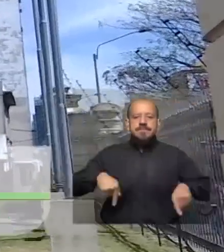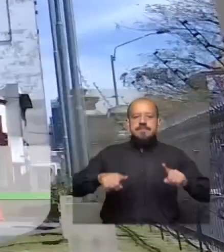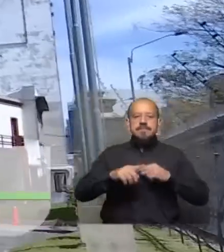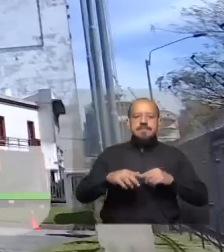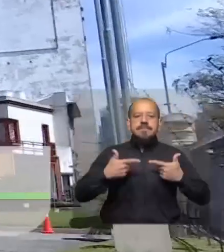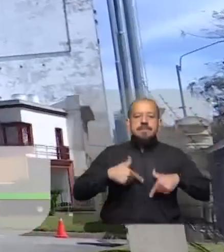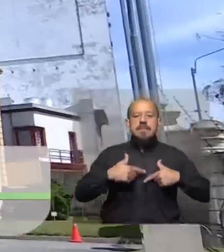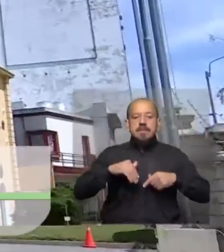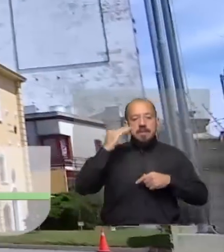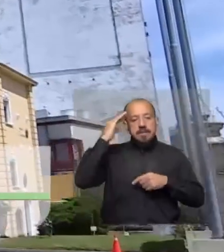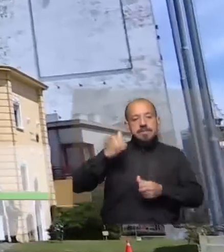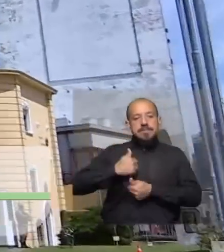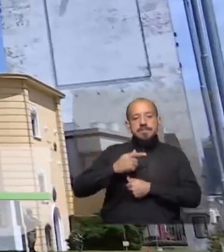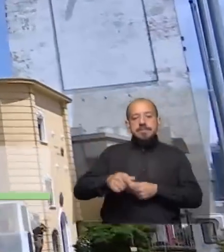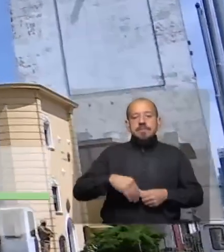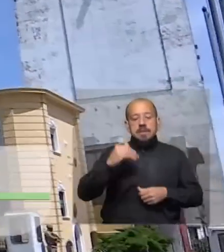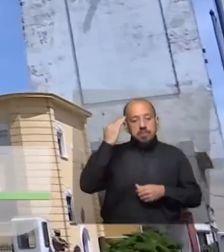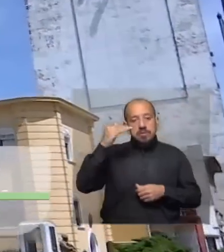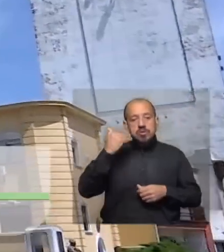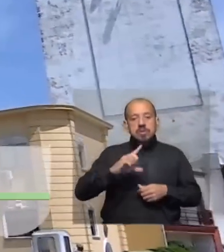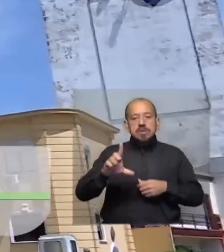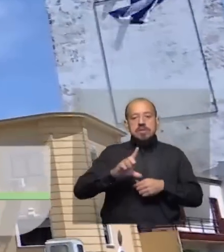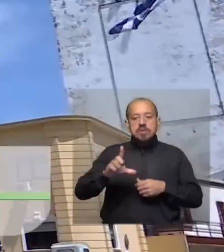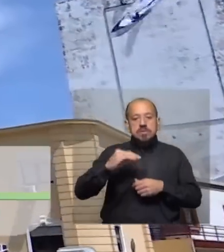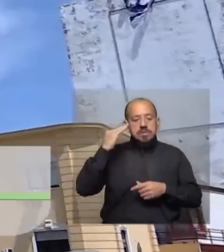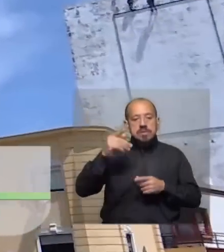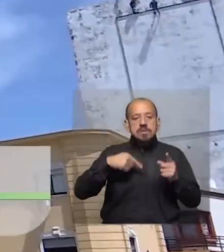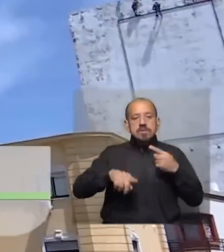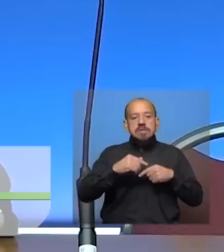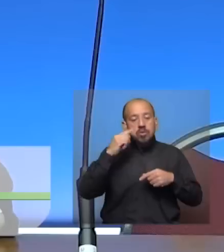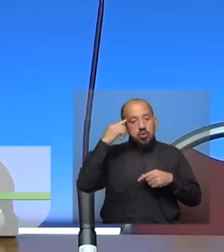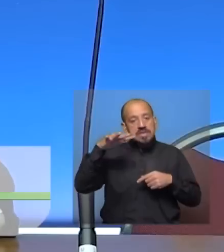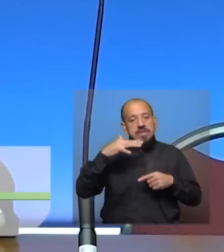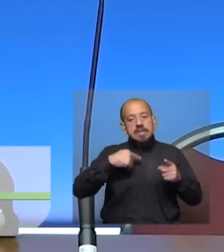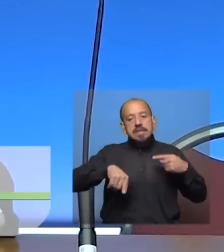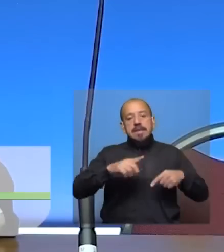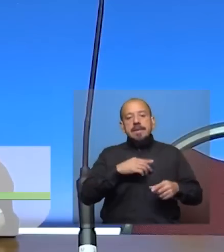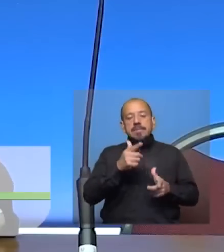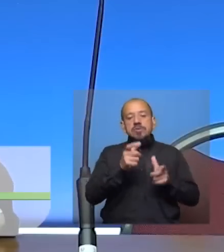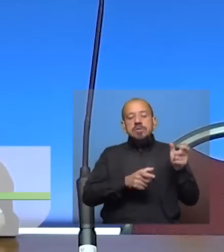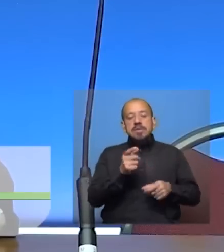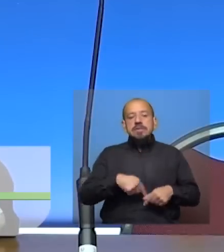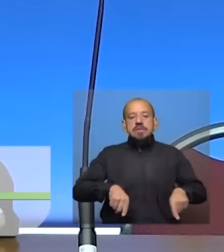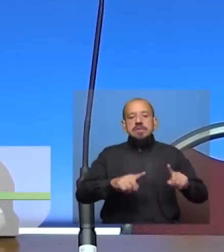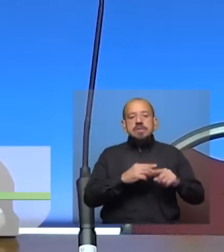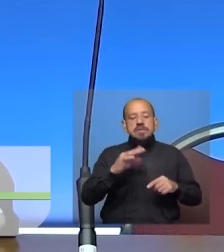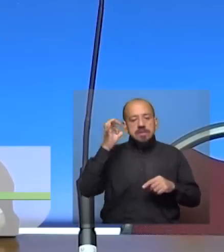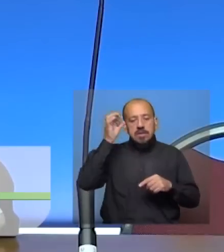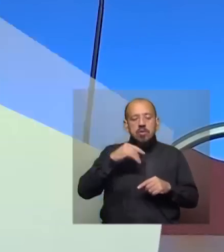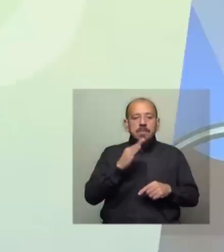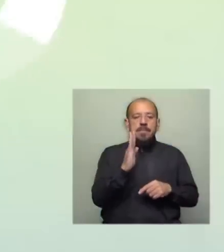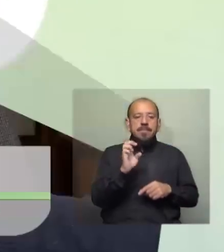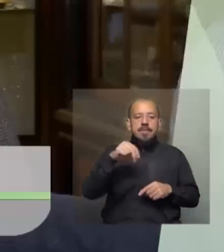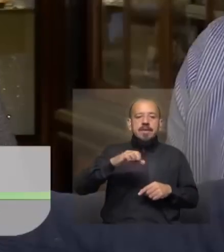investigación administrativa contra el docente del Liceo militar señalado como nexo entre adolescentes Víctimas de delitos sexuales y el senador Gustavo